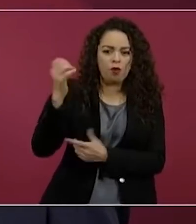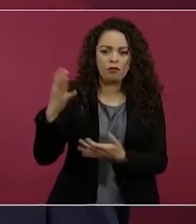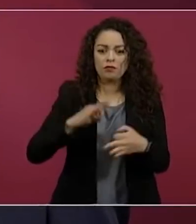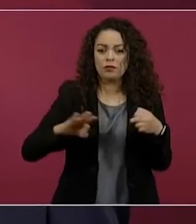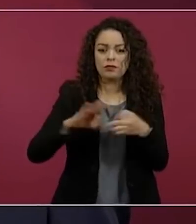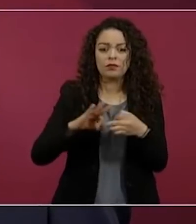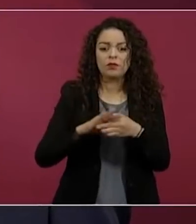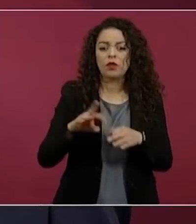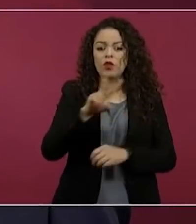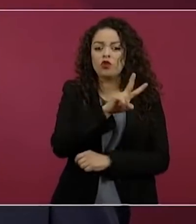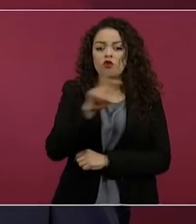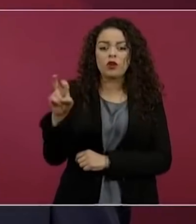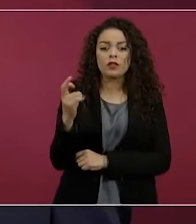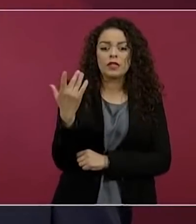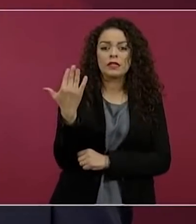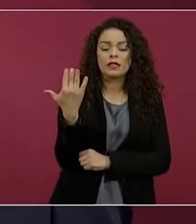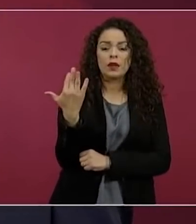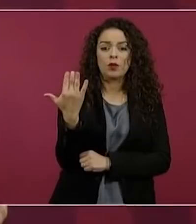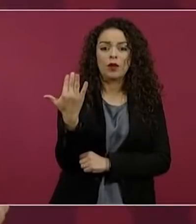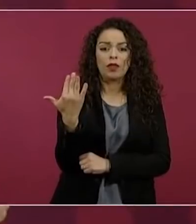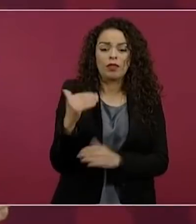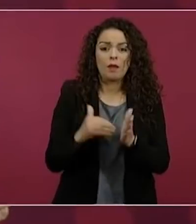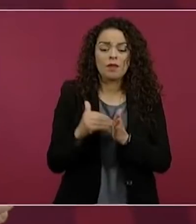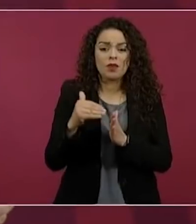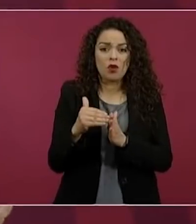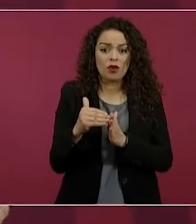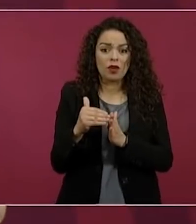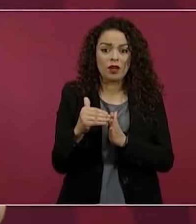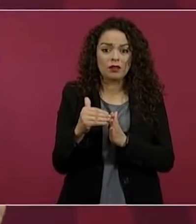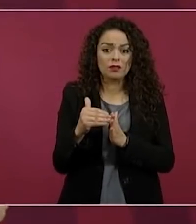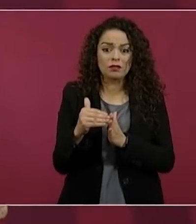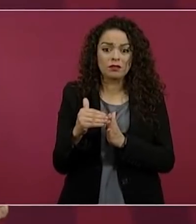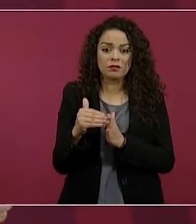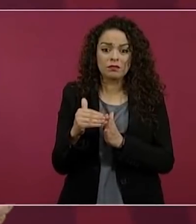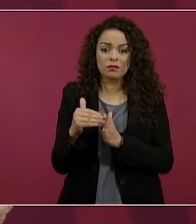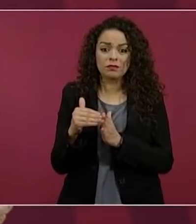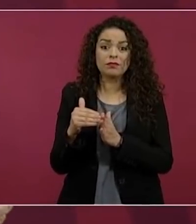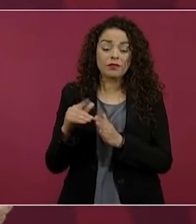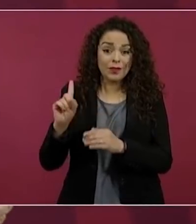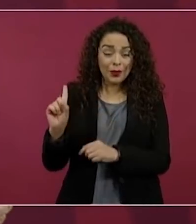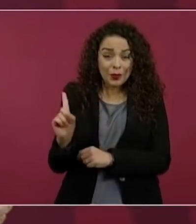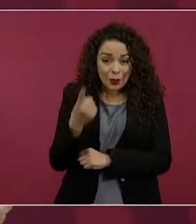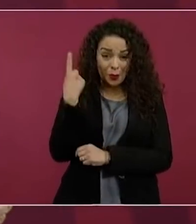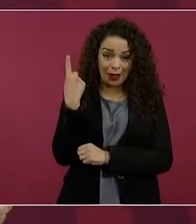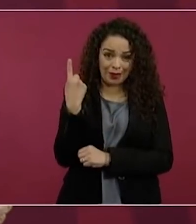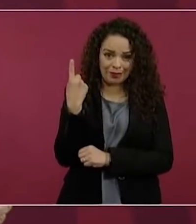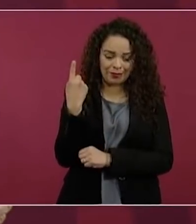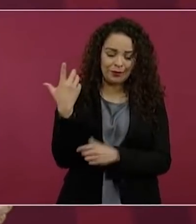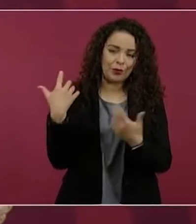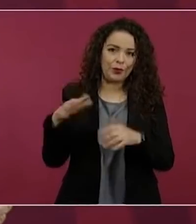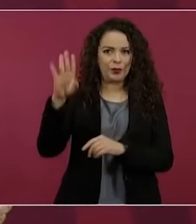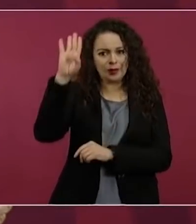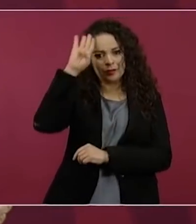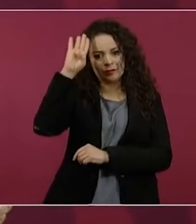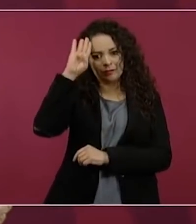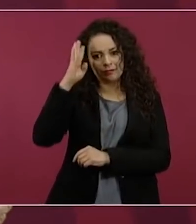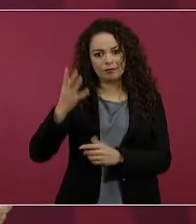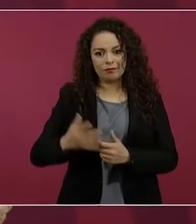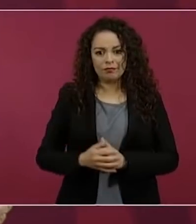de 250 millones de dólares. Entonces, menos